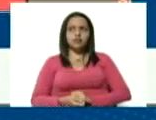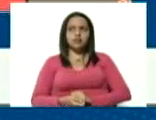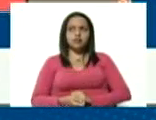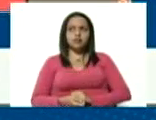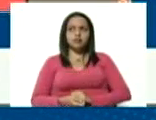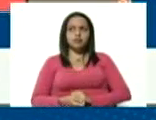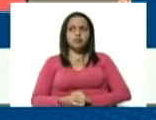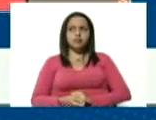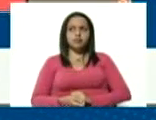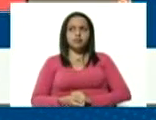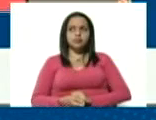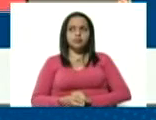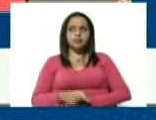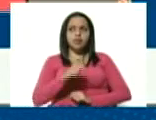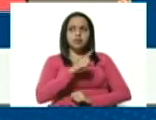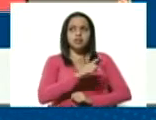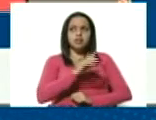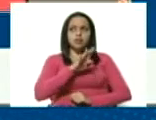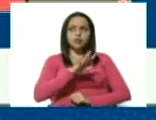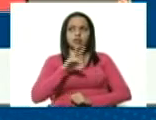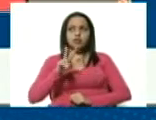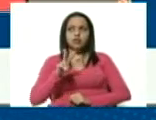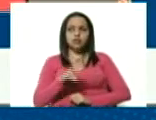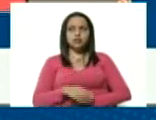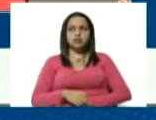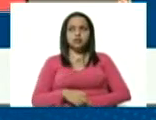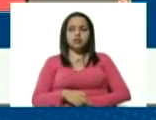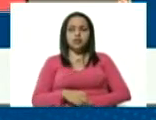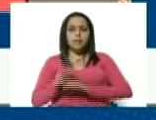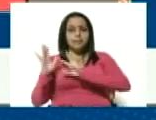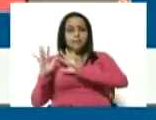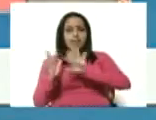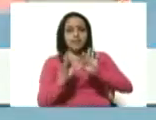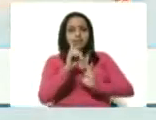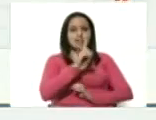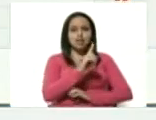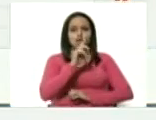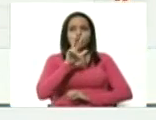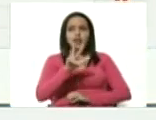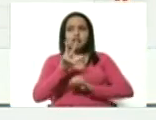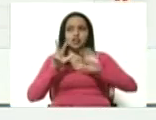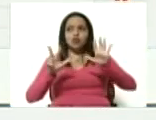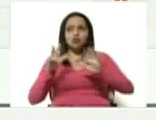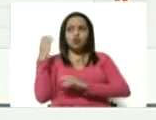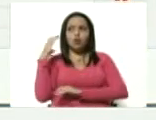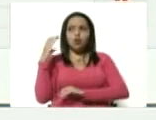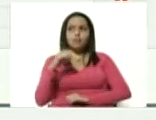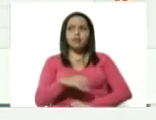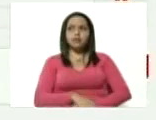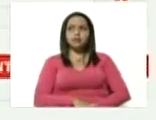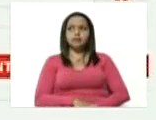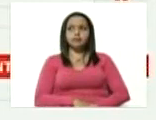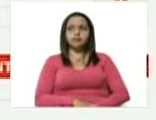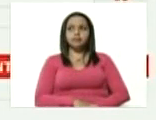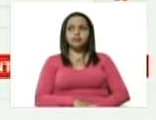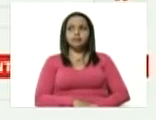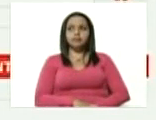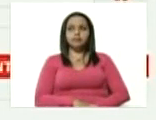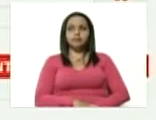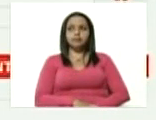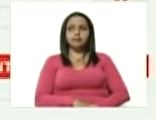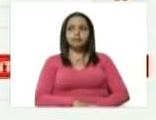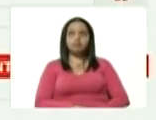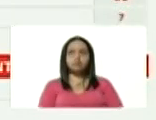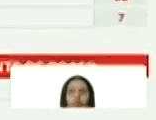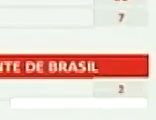142, 138 son de Colombia, 138 casos de Colombia. 71